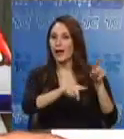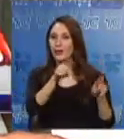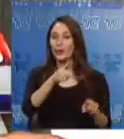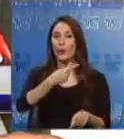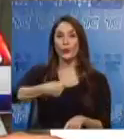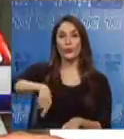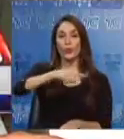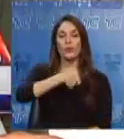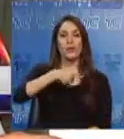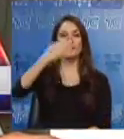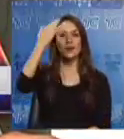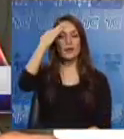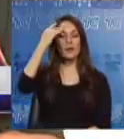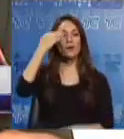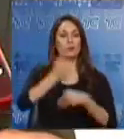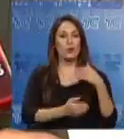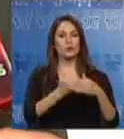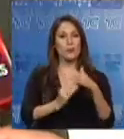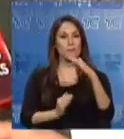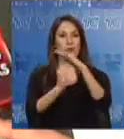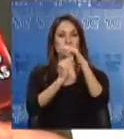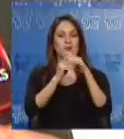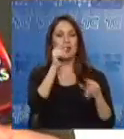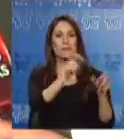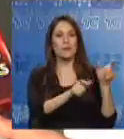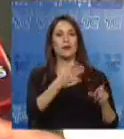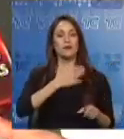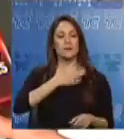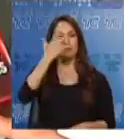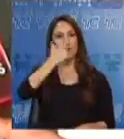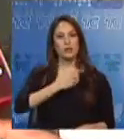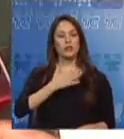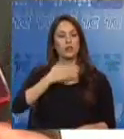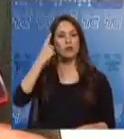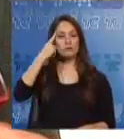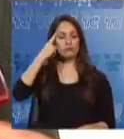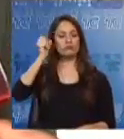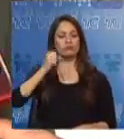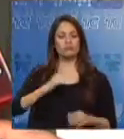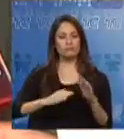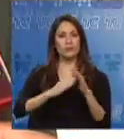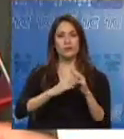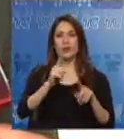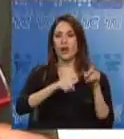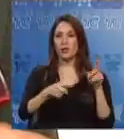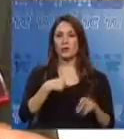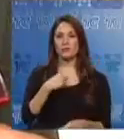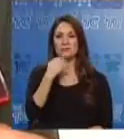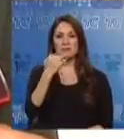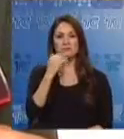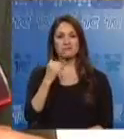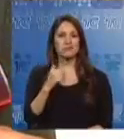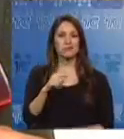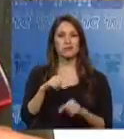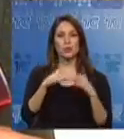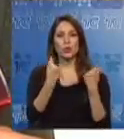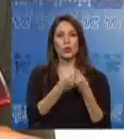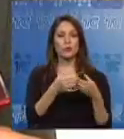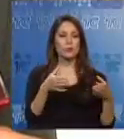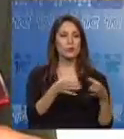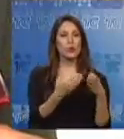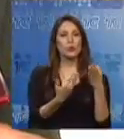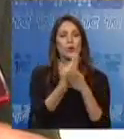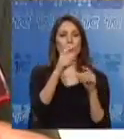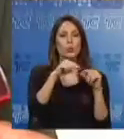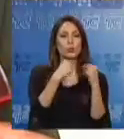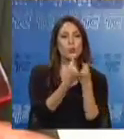todos entrarán al proceso de pacificación como personas, ¿no es cierto? Y muchos de estos posiblemente se formen nuevos